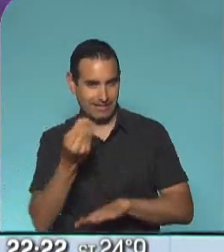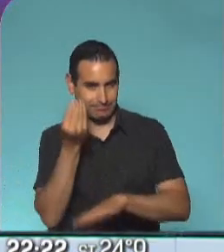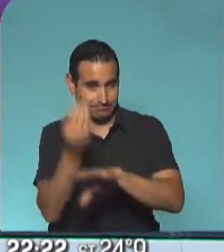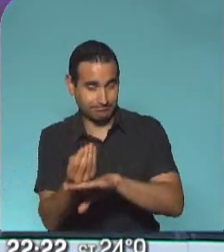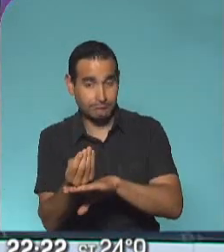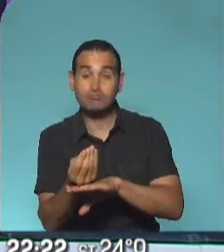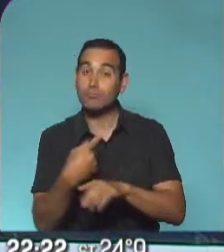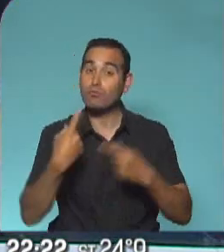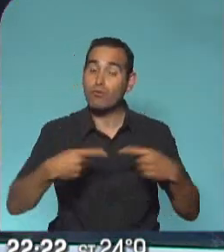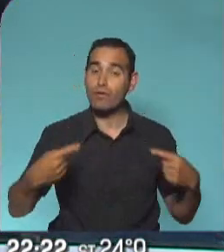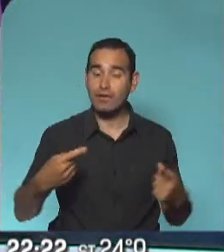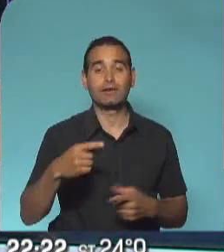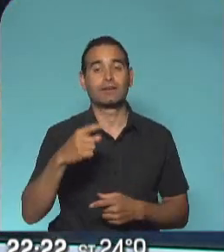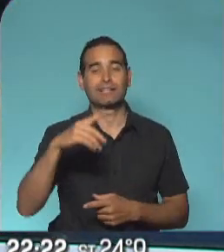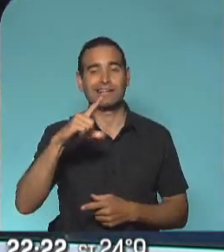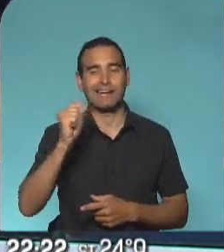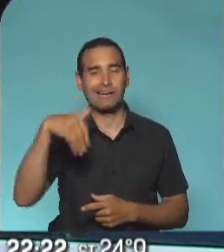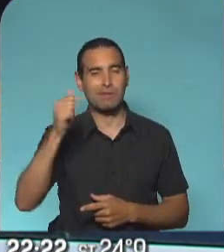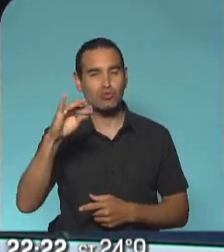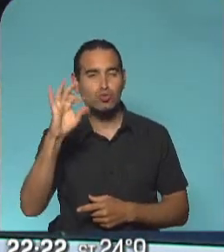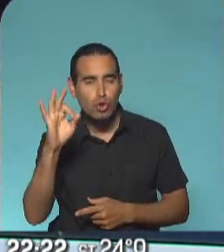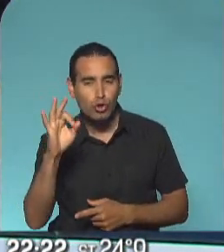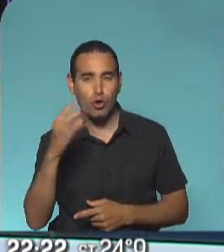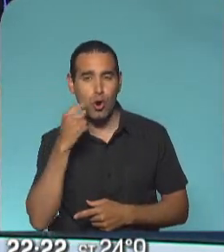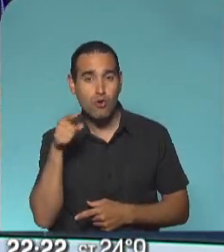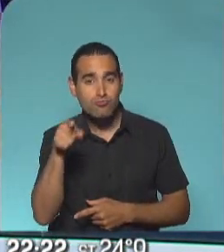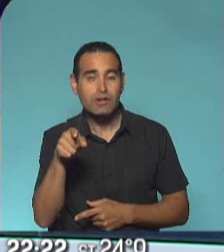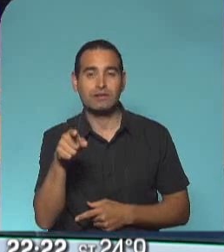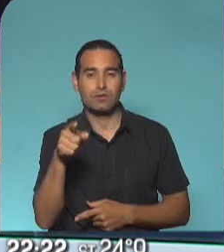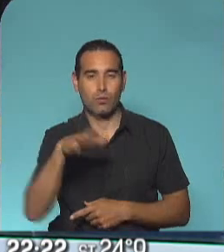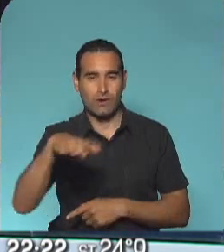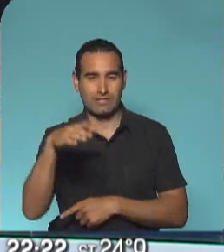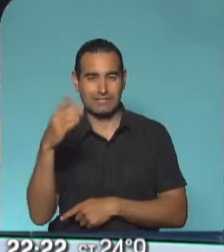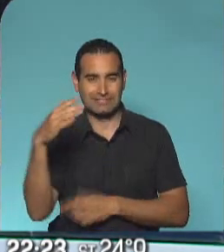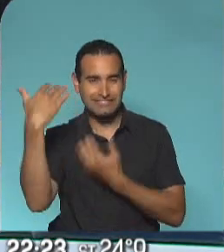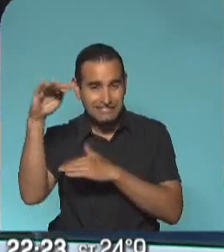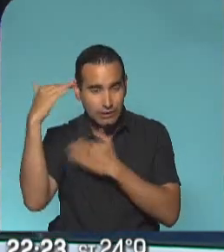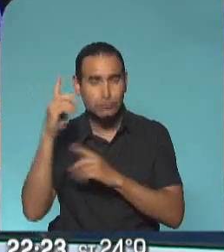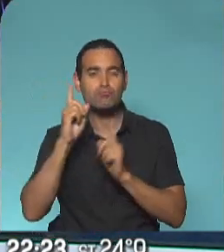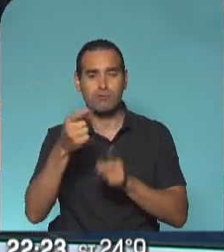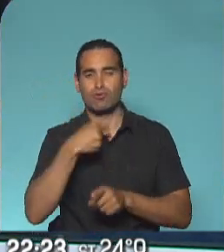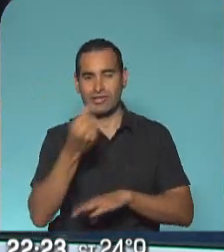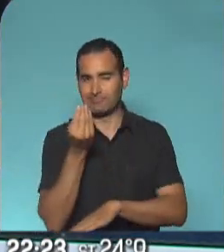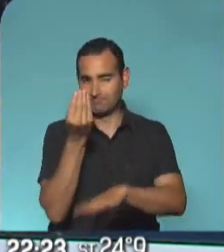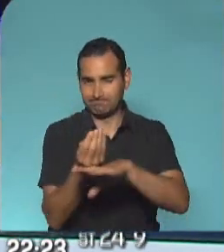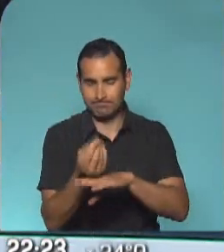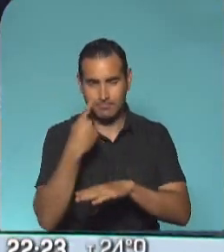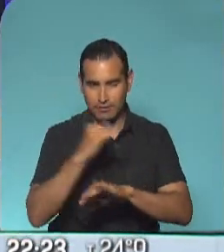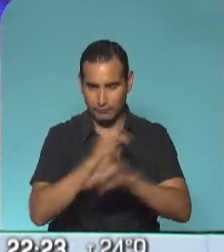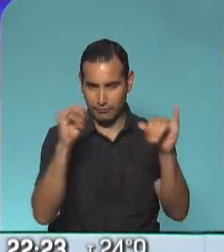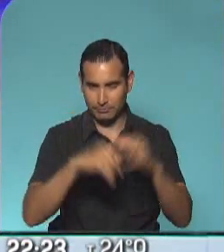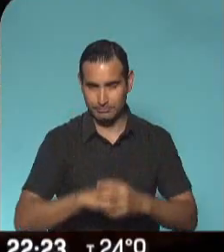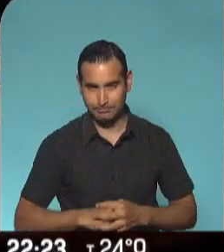opositor. Y la novedad, Luis Fernando Camacho, el hombre de los comités cívicos de Santa Cruz, también será candidato. Veamos este